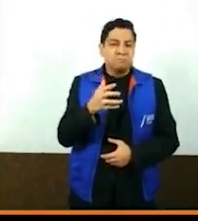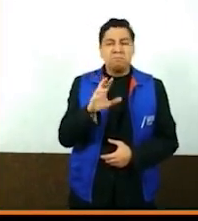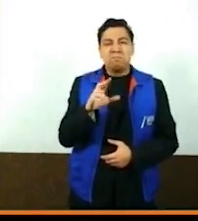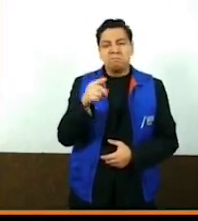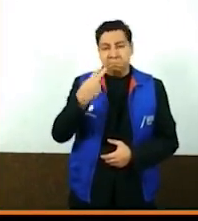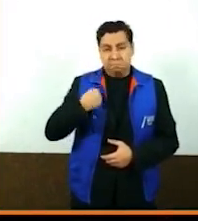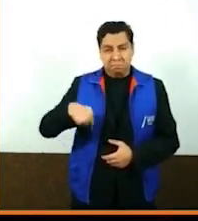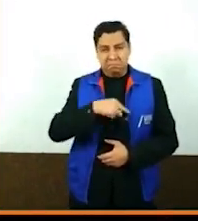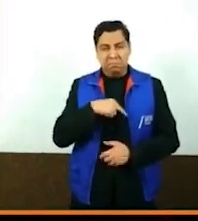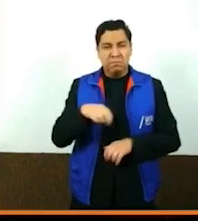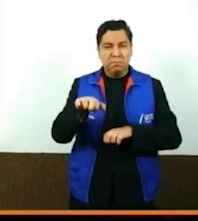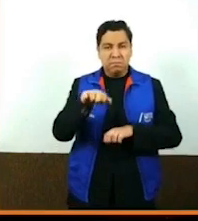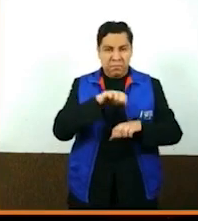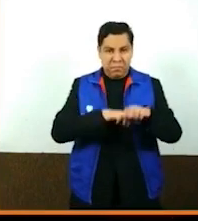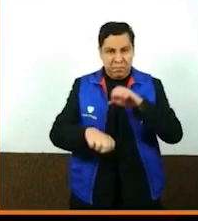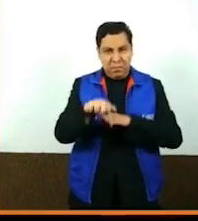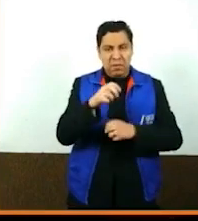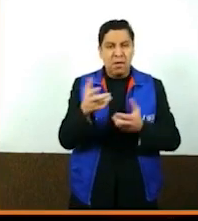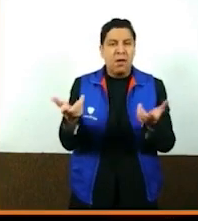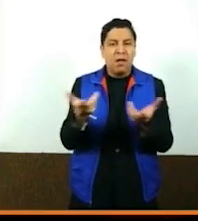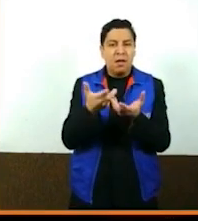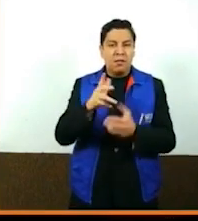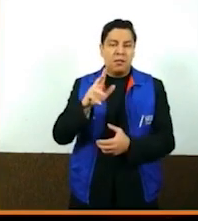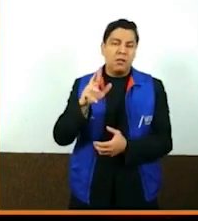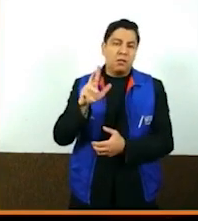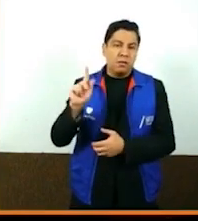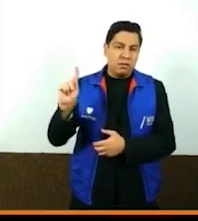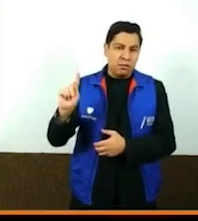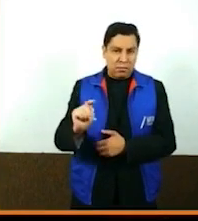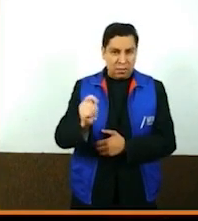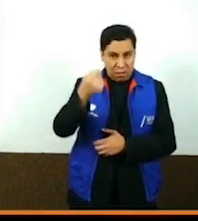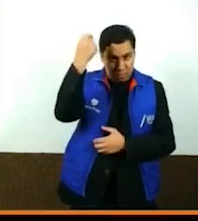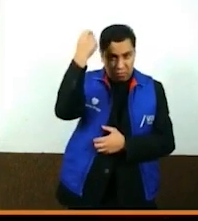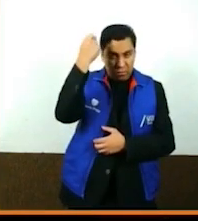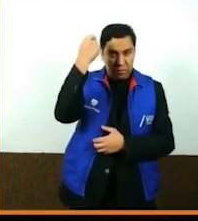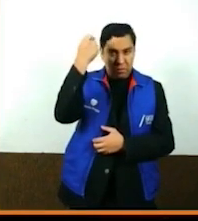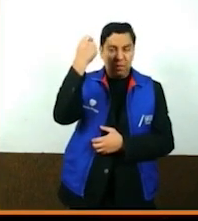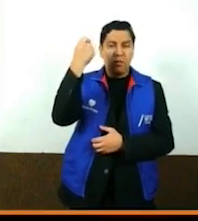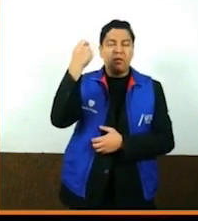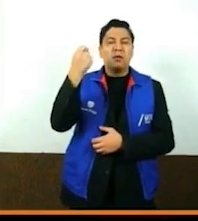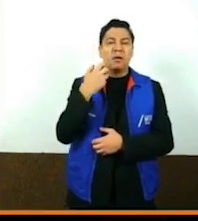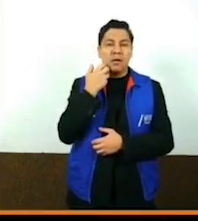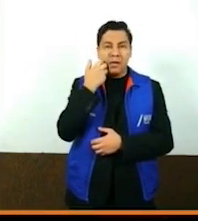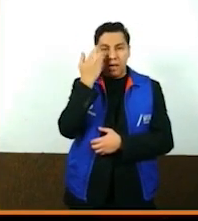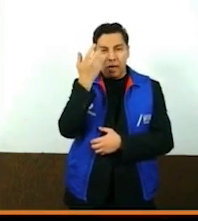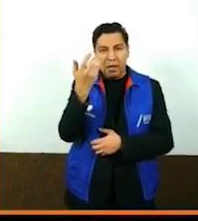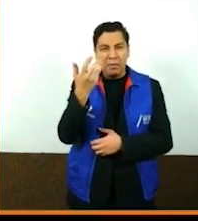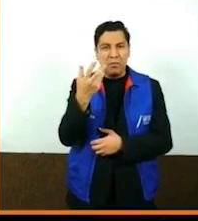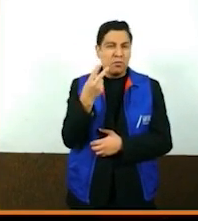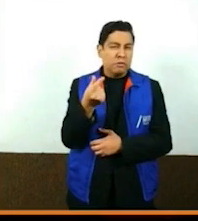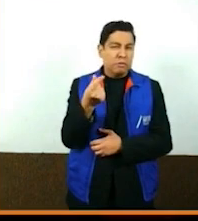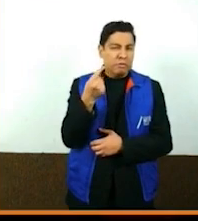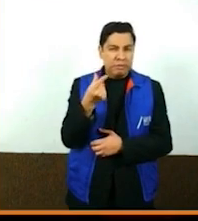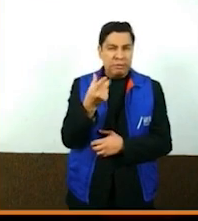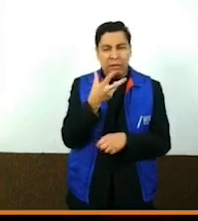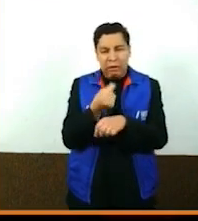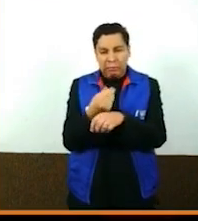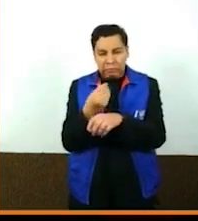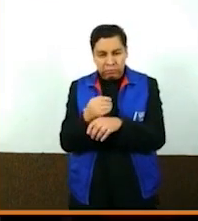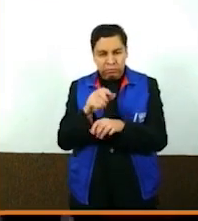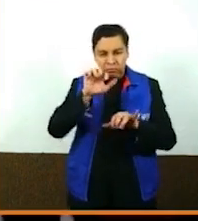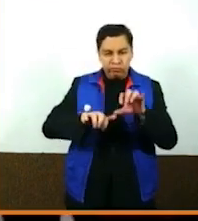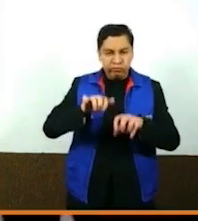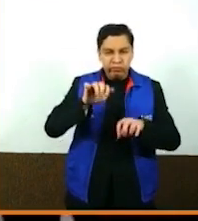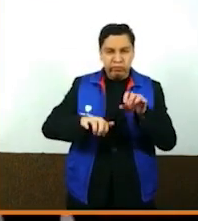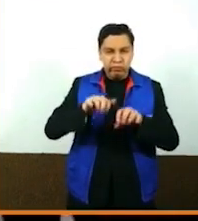Softec nosotros creamos tecnología y prácticamente buscamos optimizar los procesos a través de la